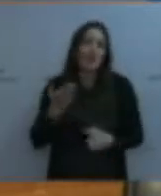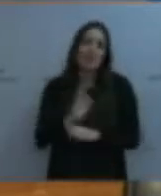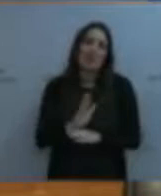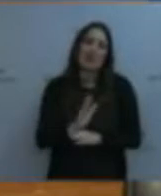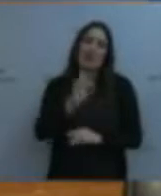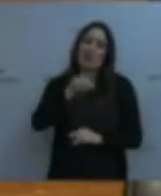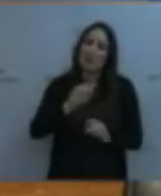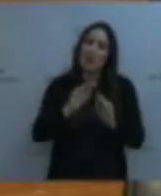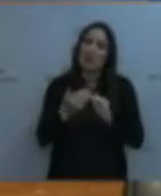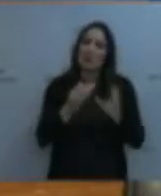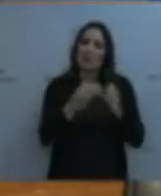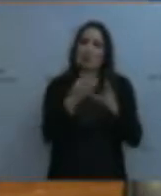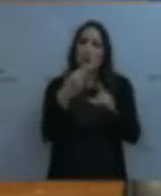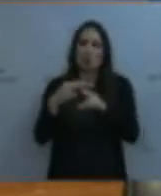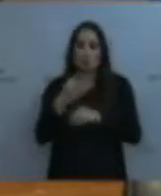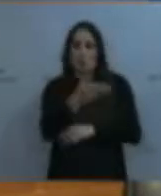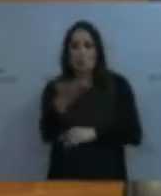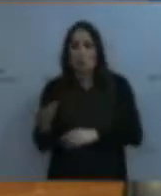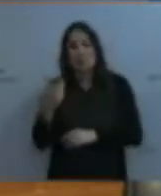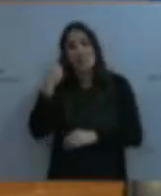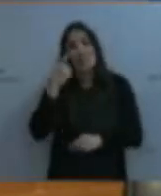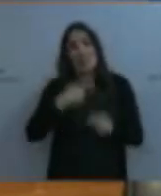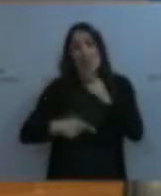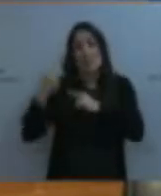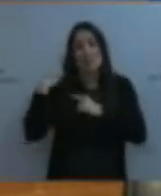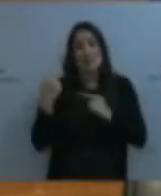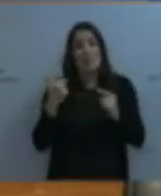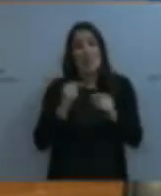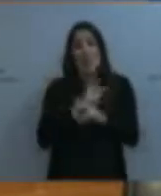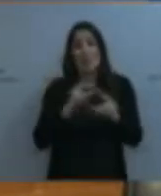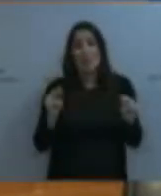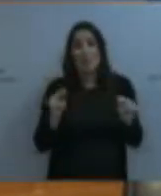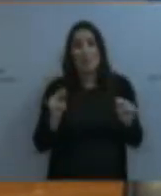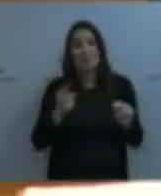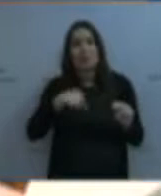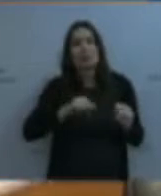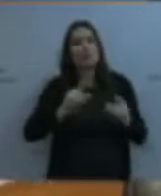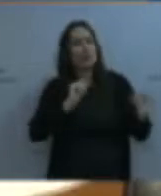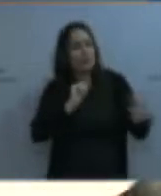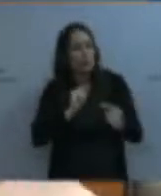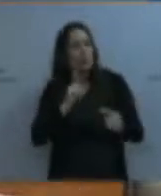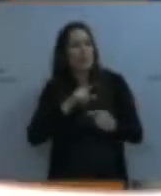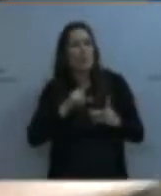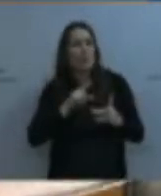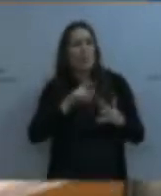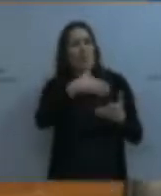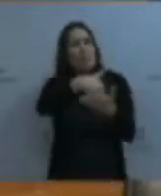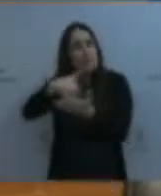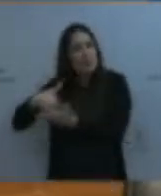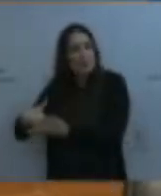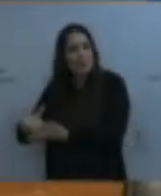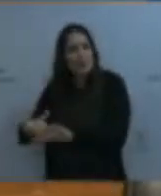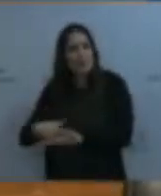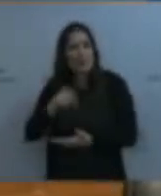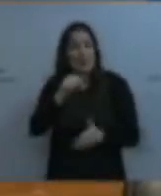también los grupos parlamentarios y sabe que a finales del año pasado hemos discutido y aceptado bastantes de las propuestas que hizo